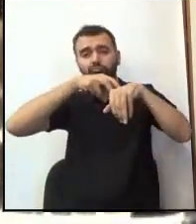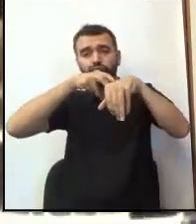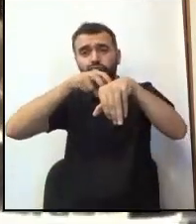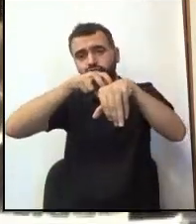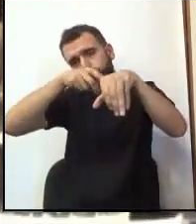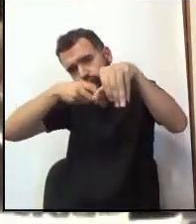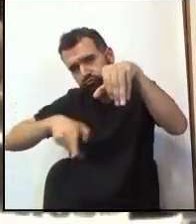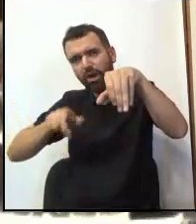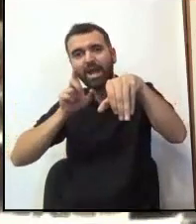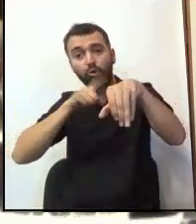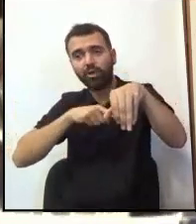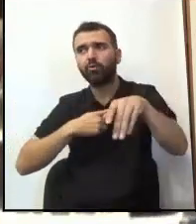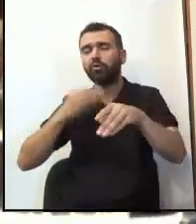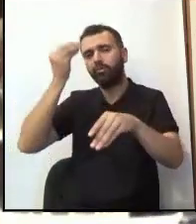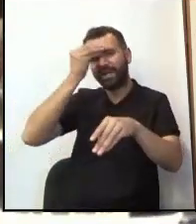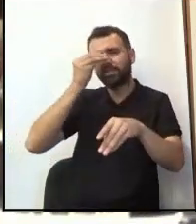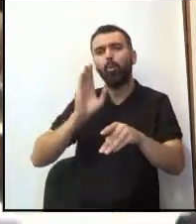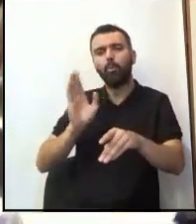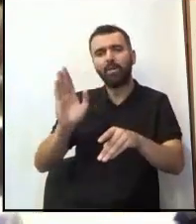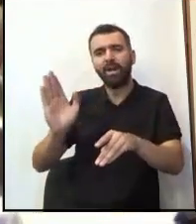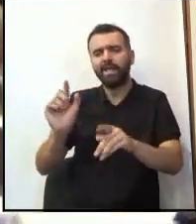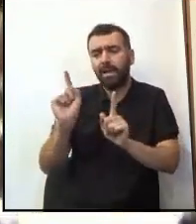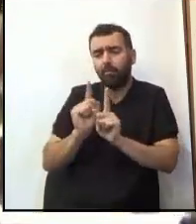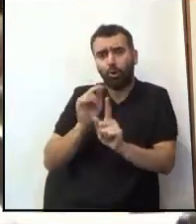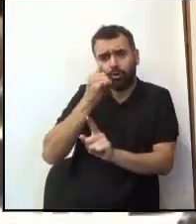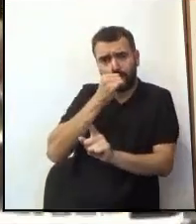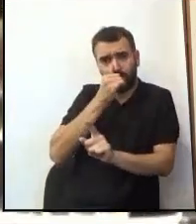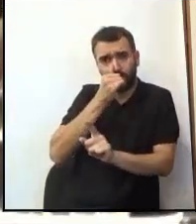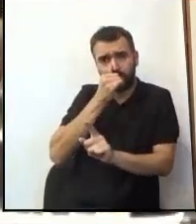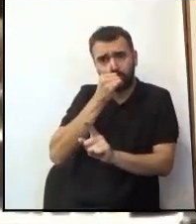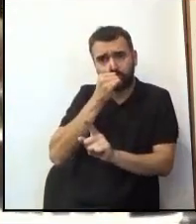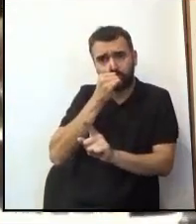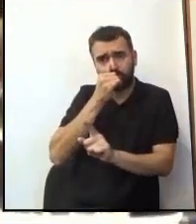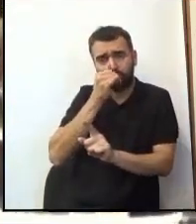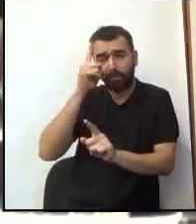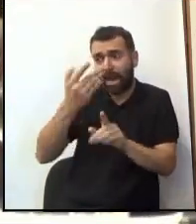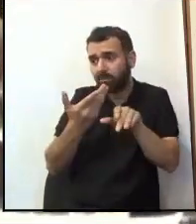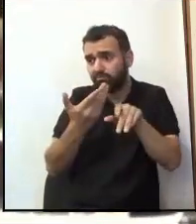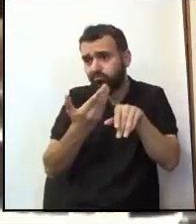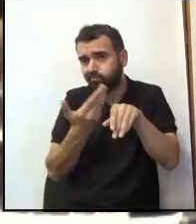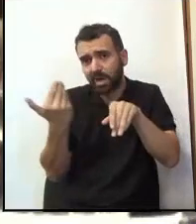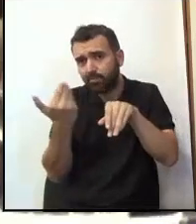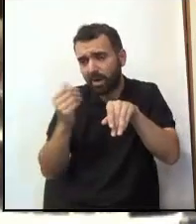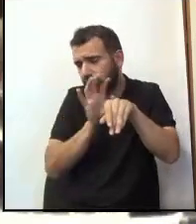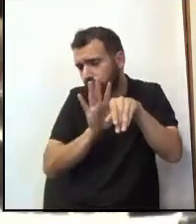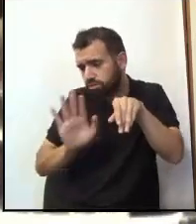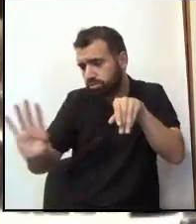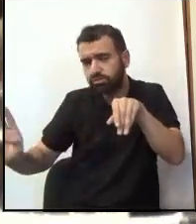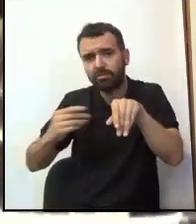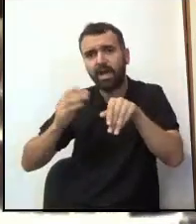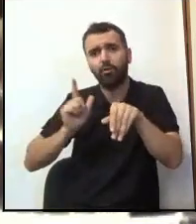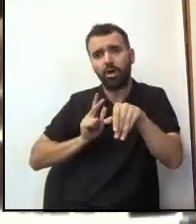que tuvo la preocupación permanente en el poquísimo tiempo que tuvieron de evacuar a los a los adultos